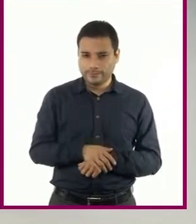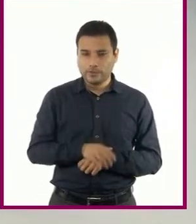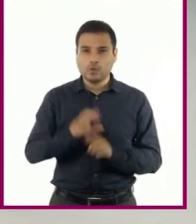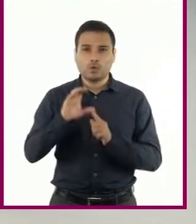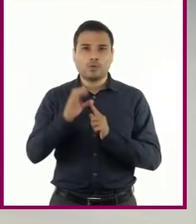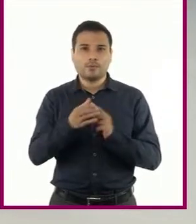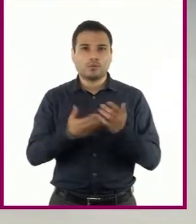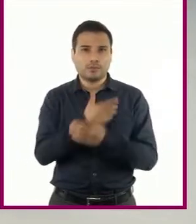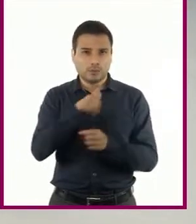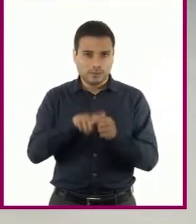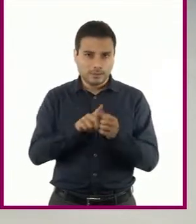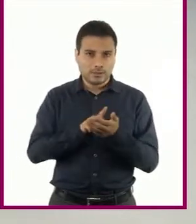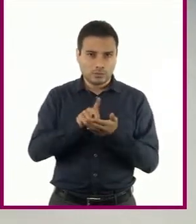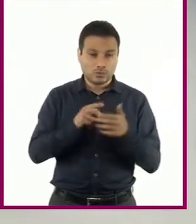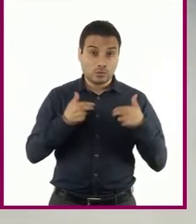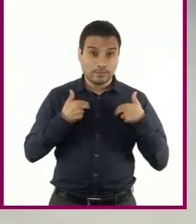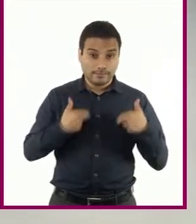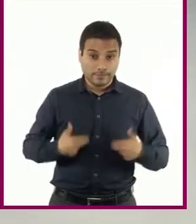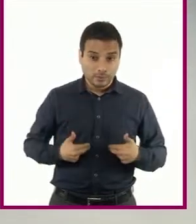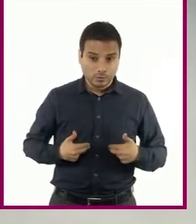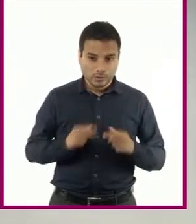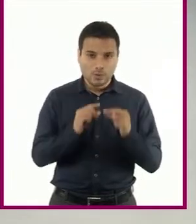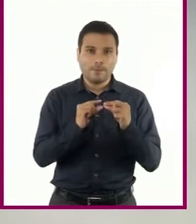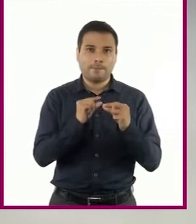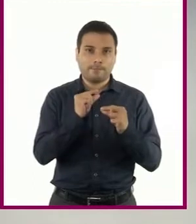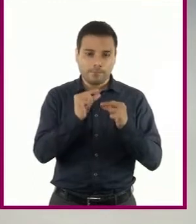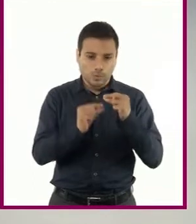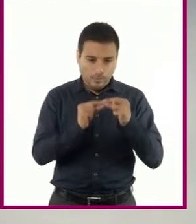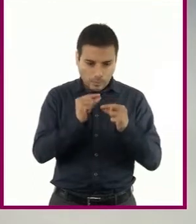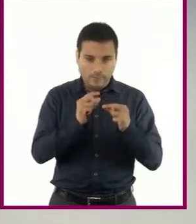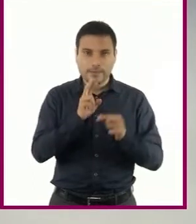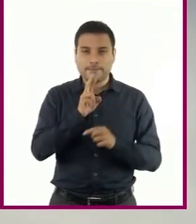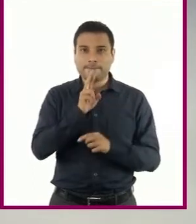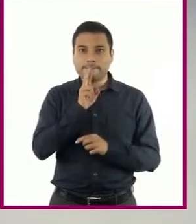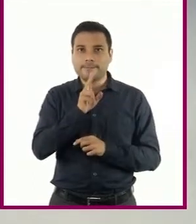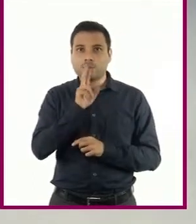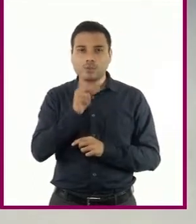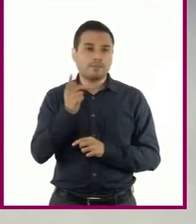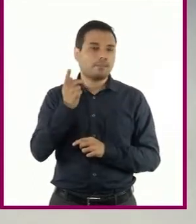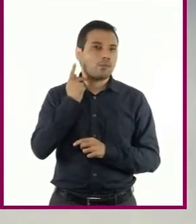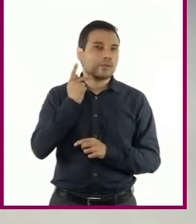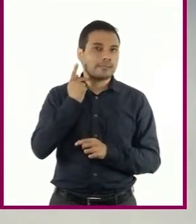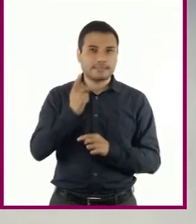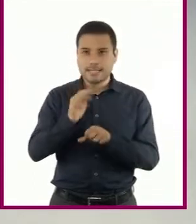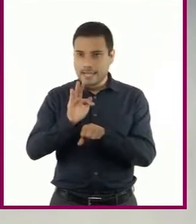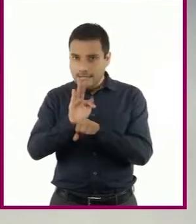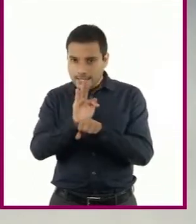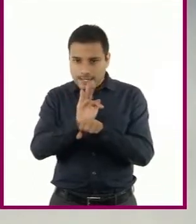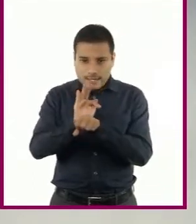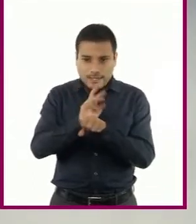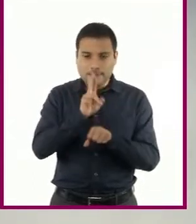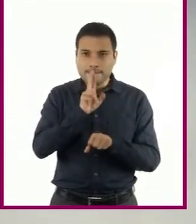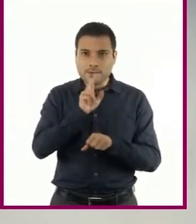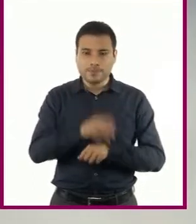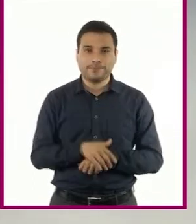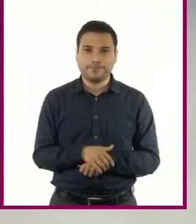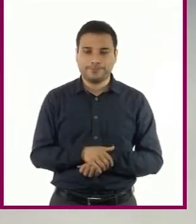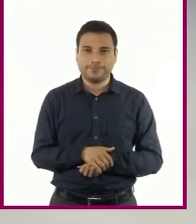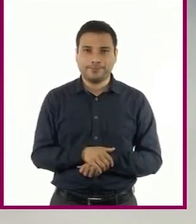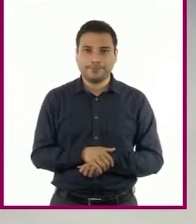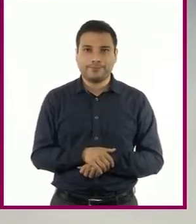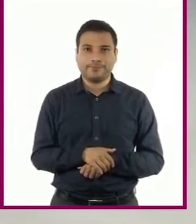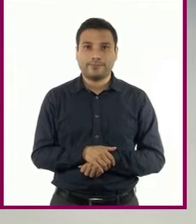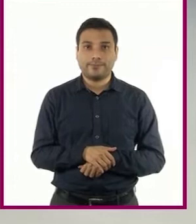Derechos Humanos empezaron a ejercer cada vez mayor influencia en la política de nuestro país. Los actores políticos